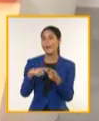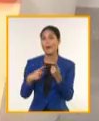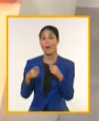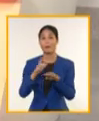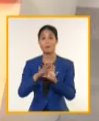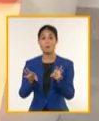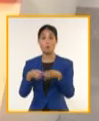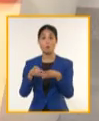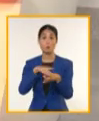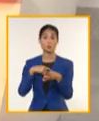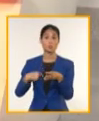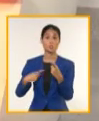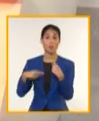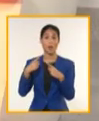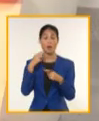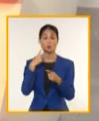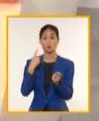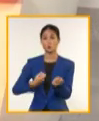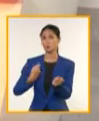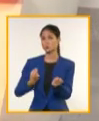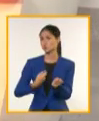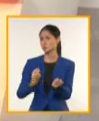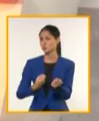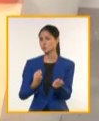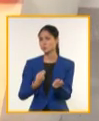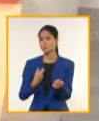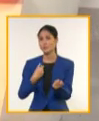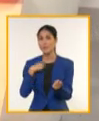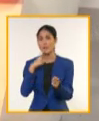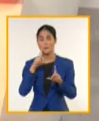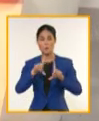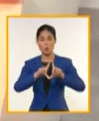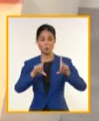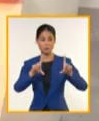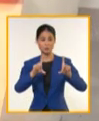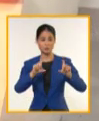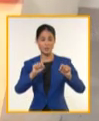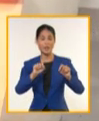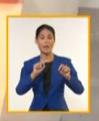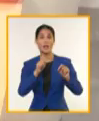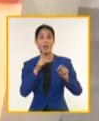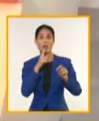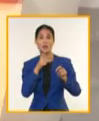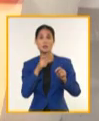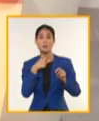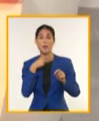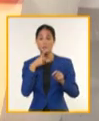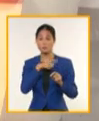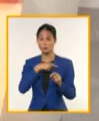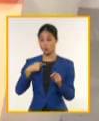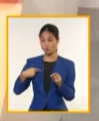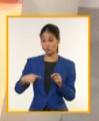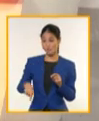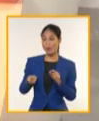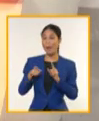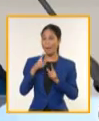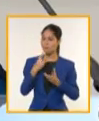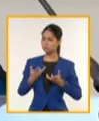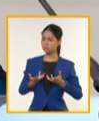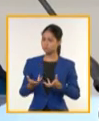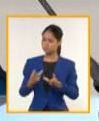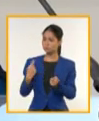Que, bueno, esa famosa tarja que dice no hubo un chino traidor, no hubo un chino desertor. O sea,